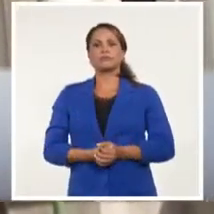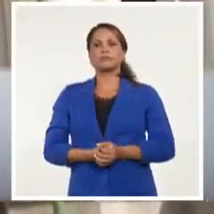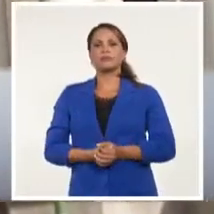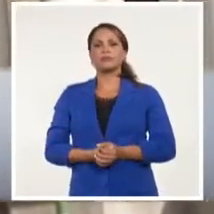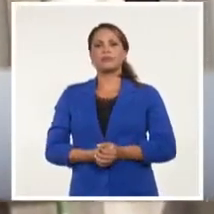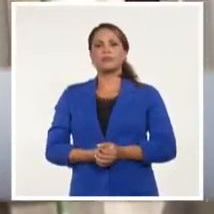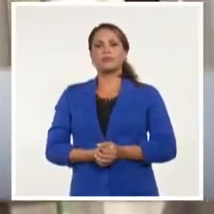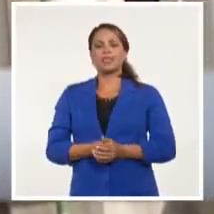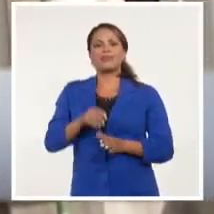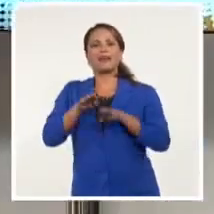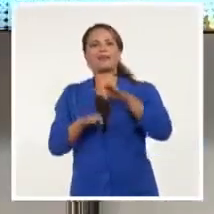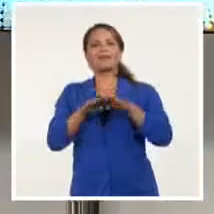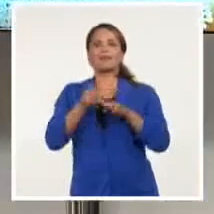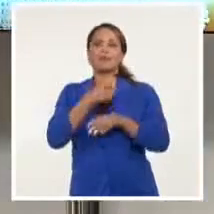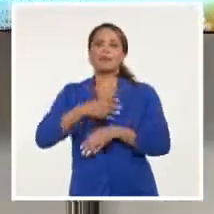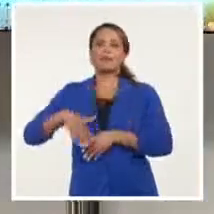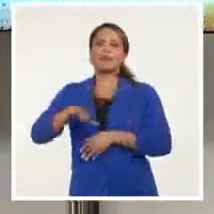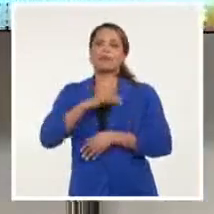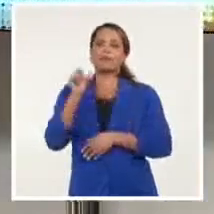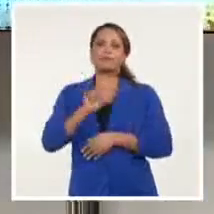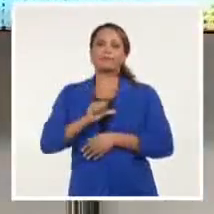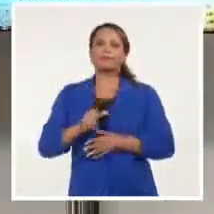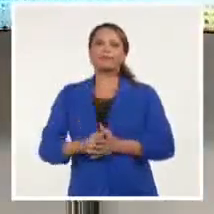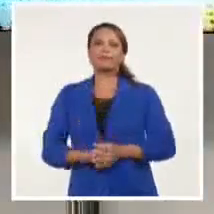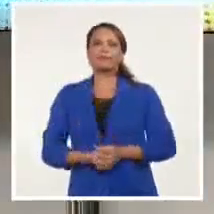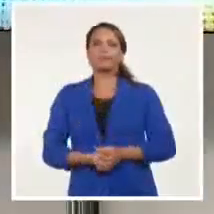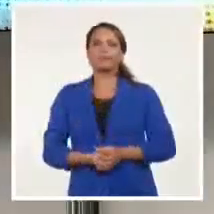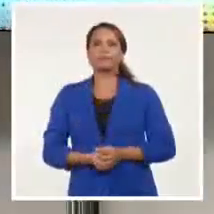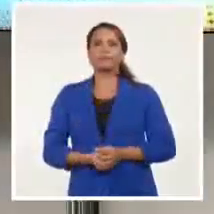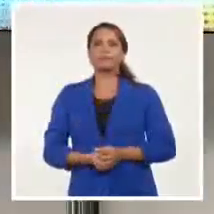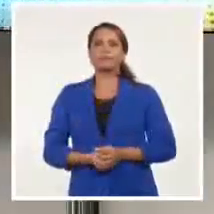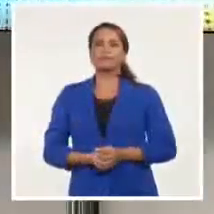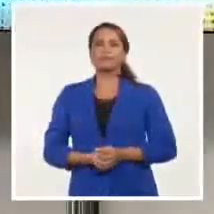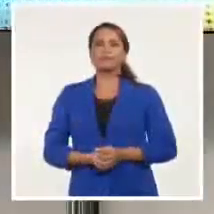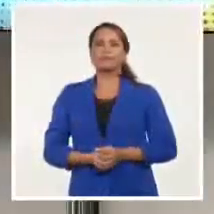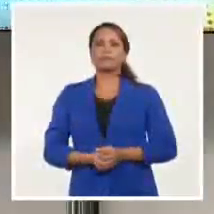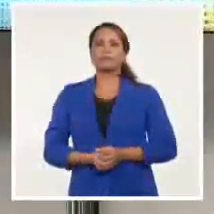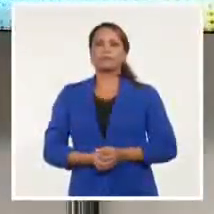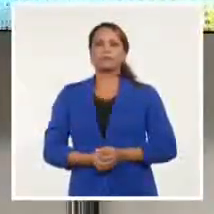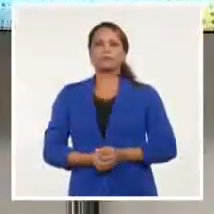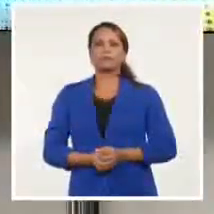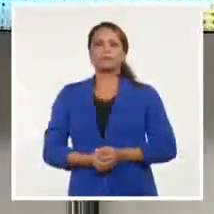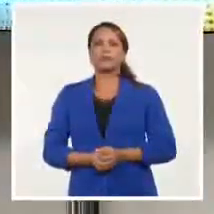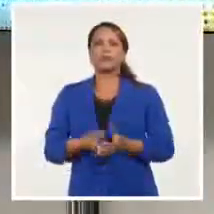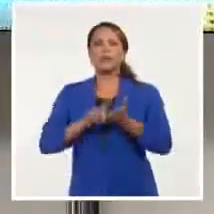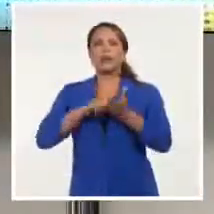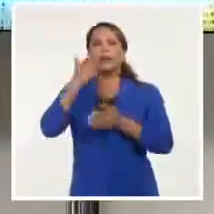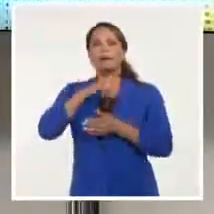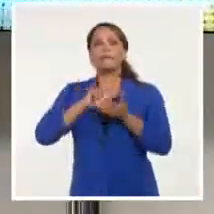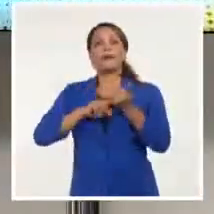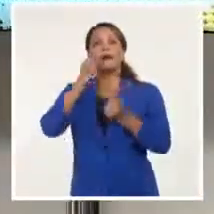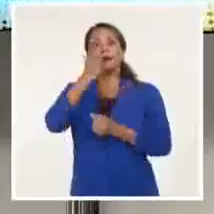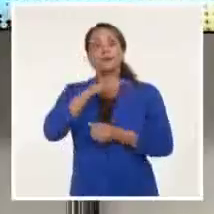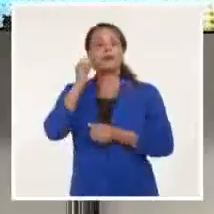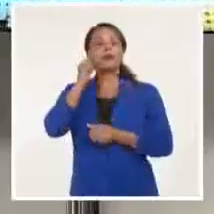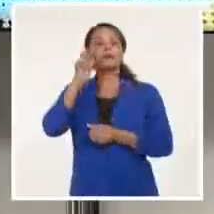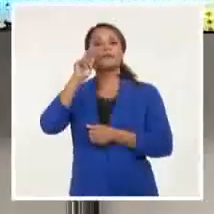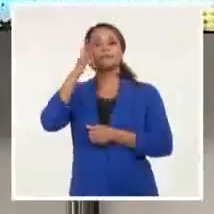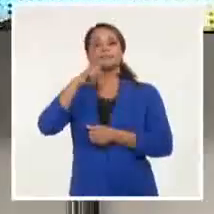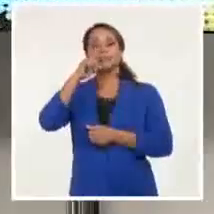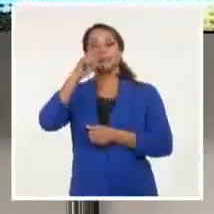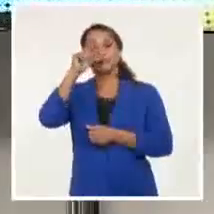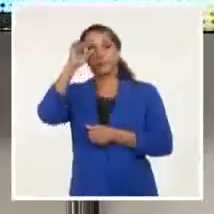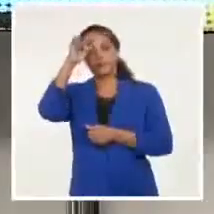básicamente de desestabilización, ¿no? Desde el Vaticano, hoy trasciende que el Papa Francisco pidió a la